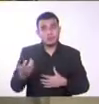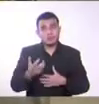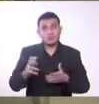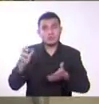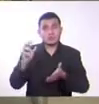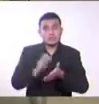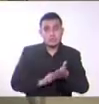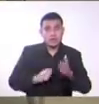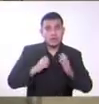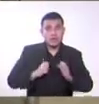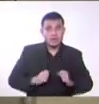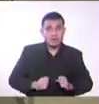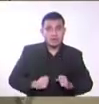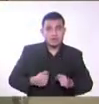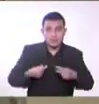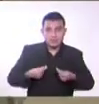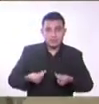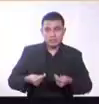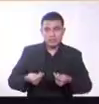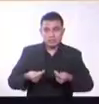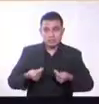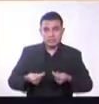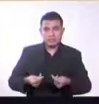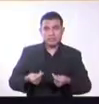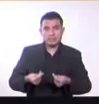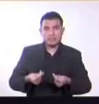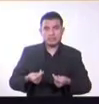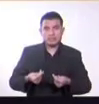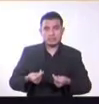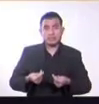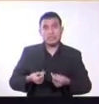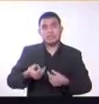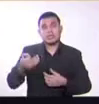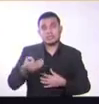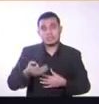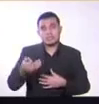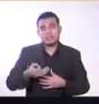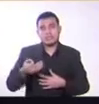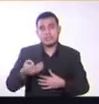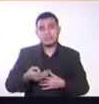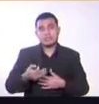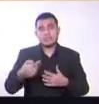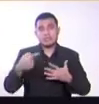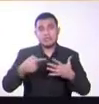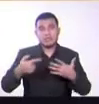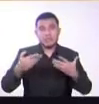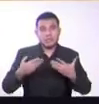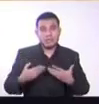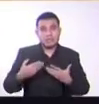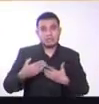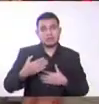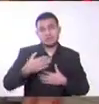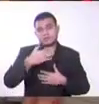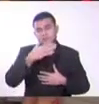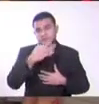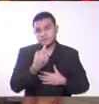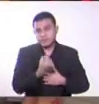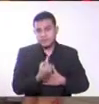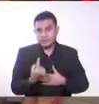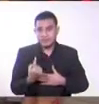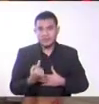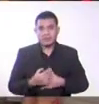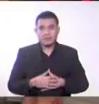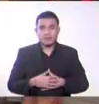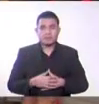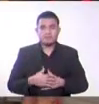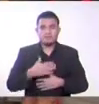posibilidad al Estado de invertir ese dinero en las necesidades y los derechos de los ciudadanos. Federico, pero algo que me llama mucho